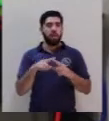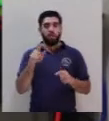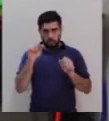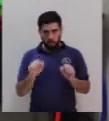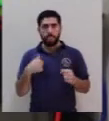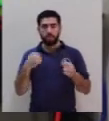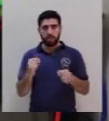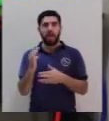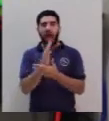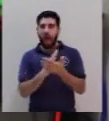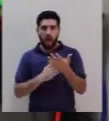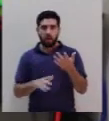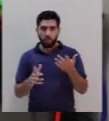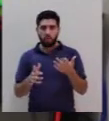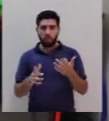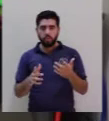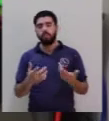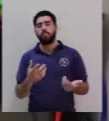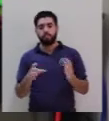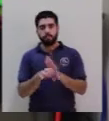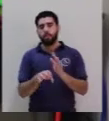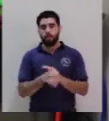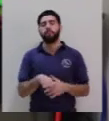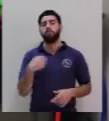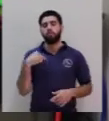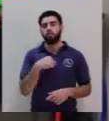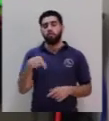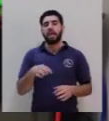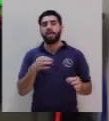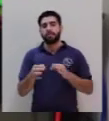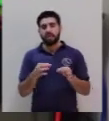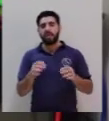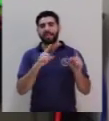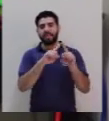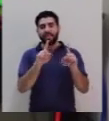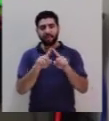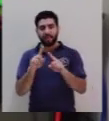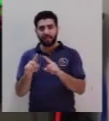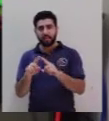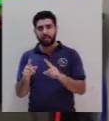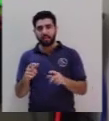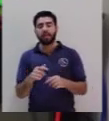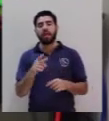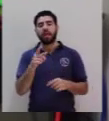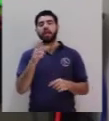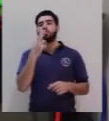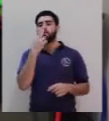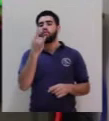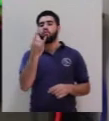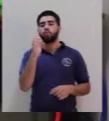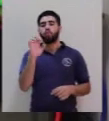es, existen tipos de suelo. Ajá. Y es lo que vamos a ver hoy para poder crear nuestro propio huerto en